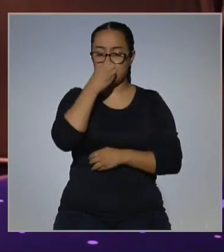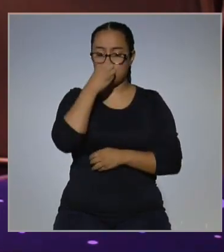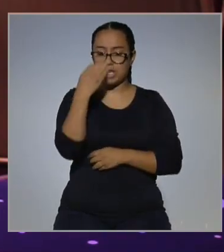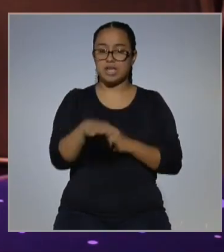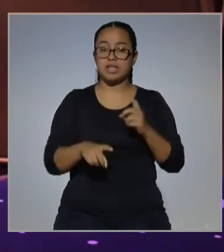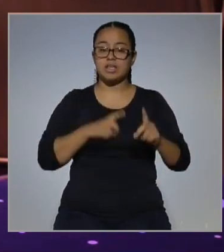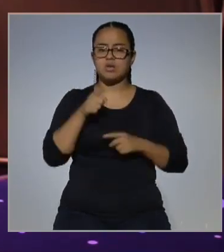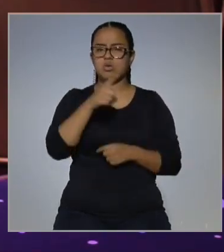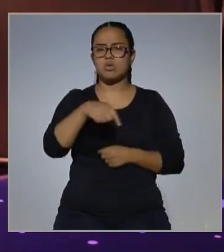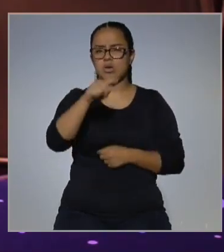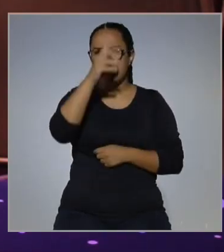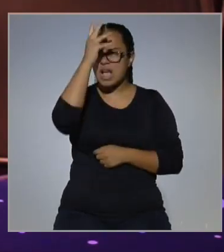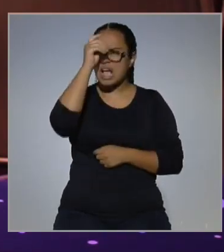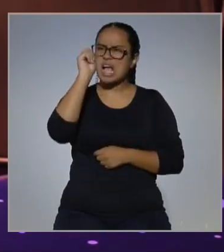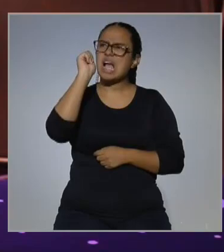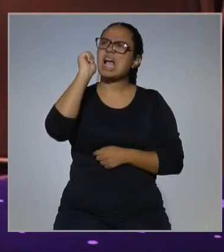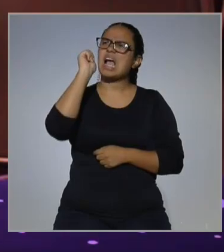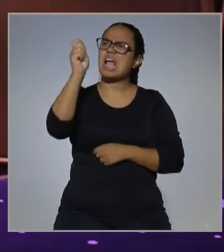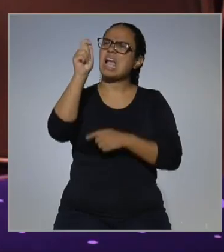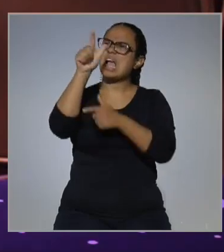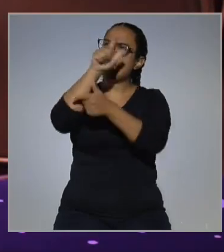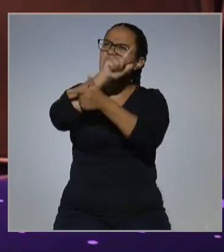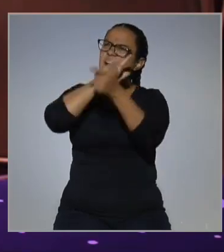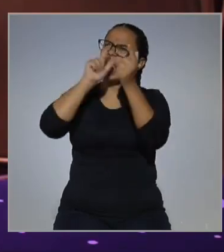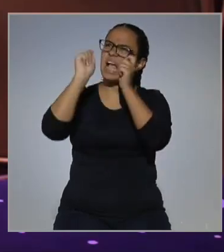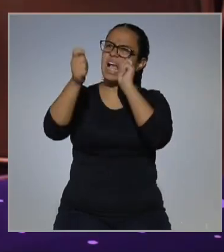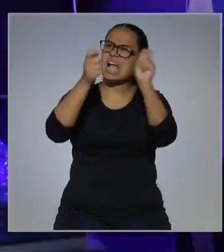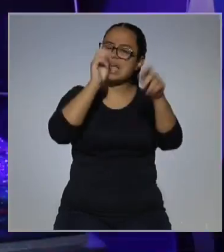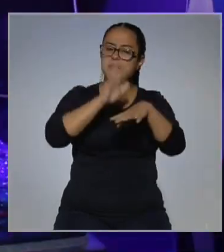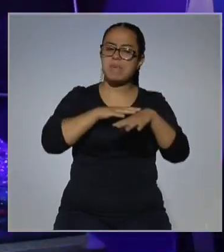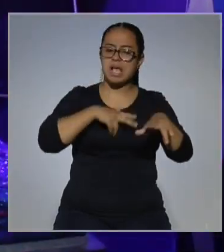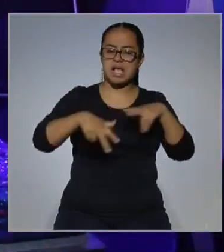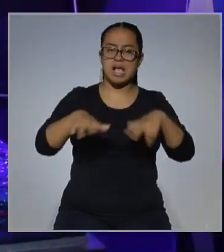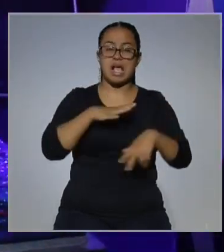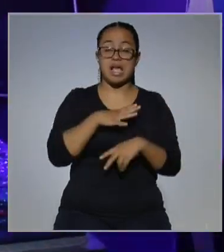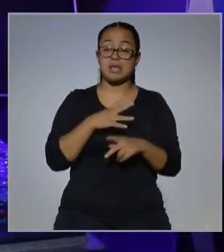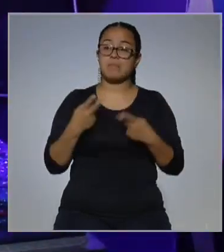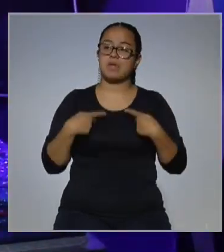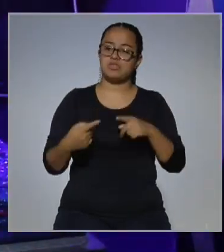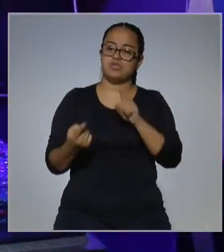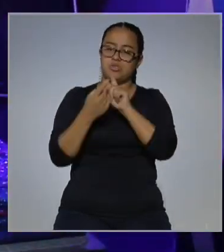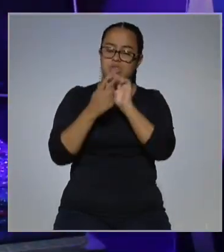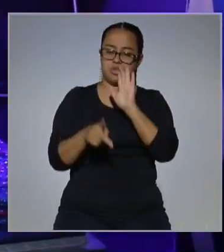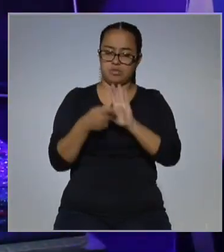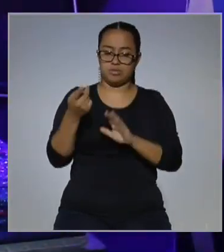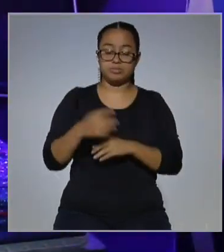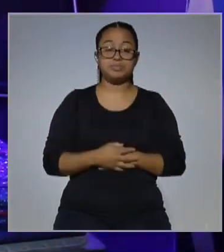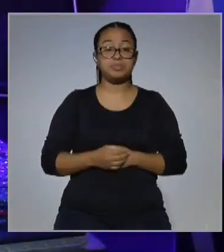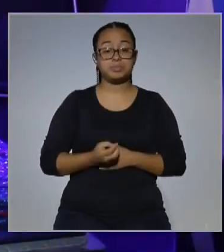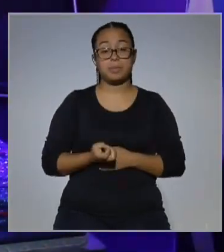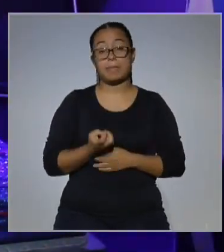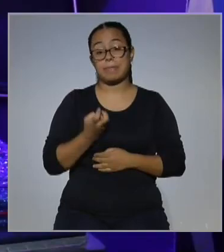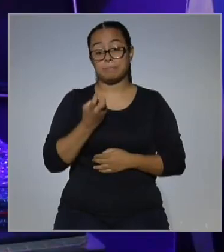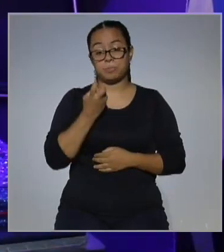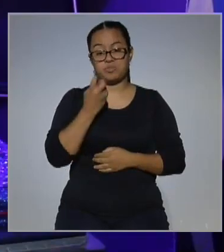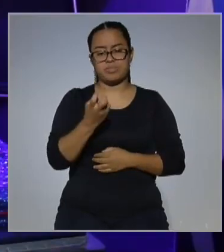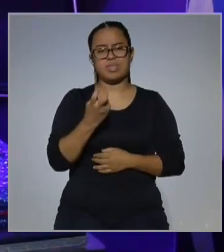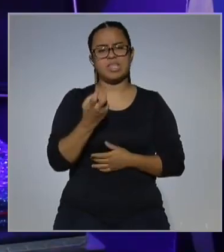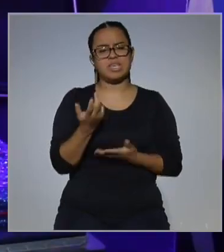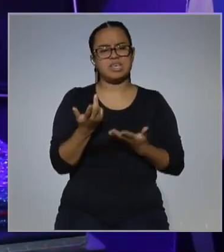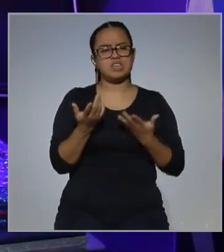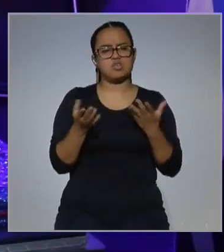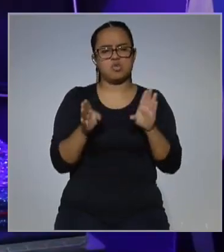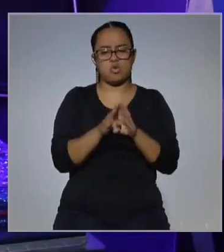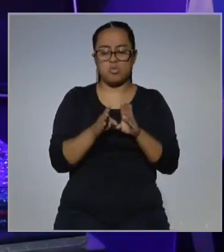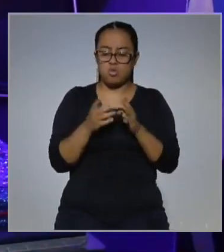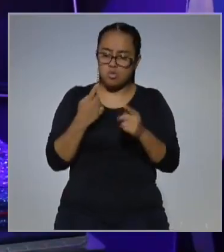van a aprender sobre el espacio, van a vivir muchas aventuras y se van a encontrar con seres queridos. Es una forma amable de empezar